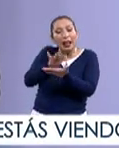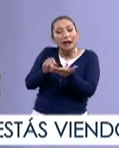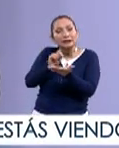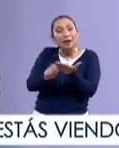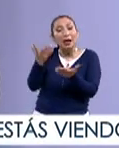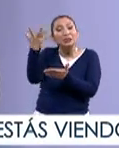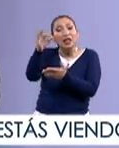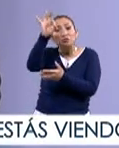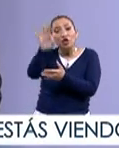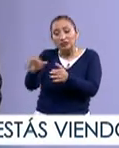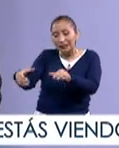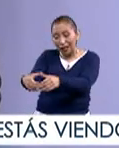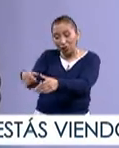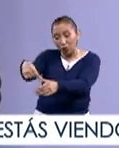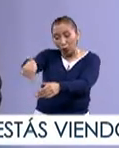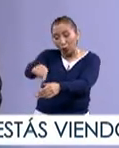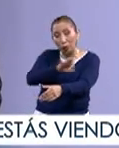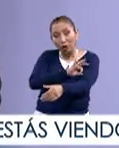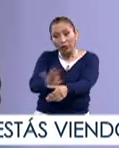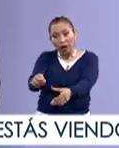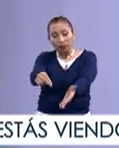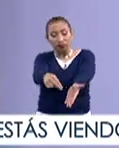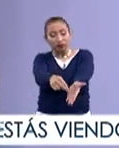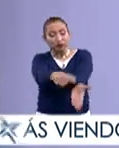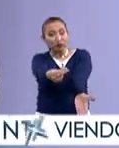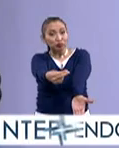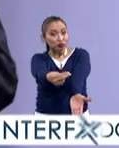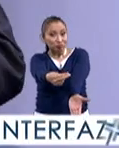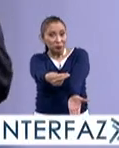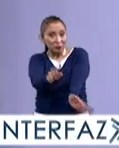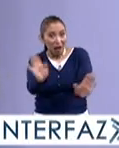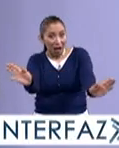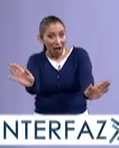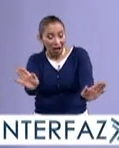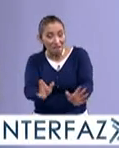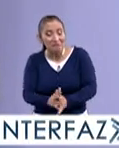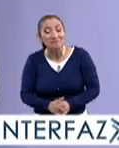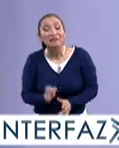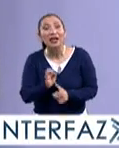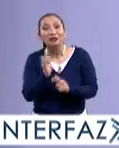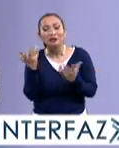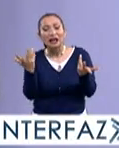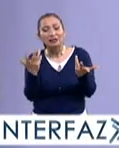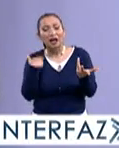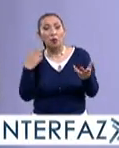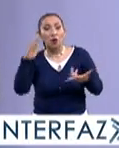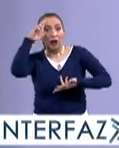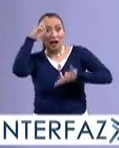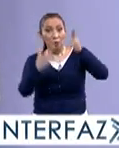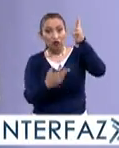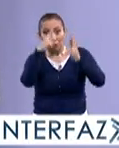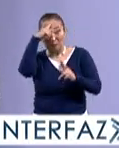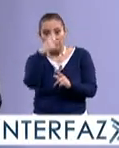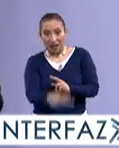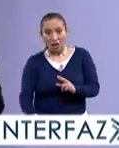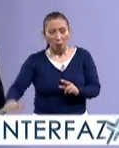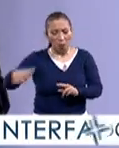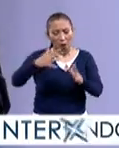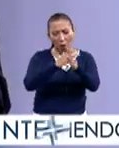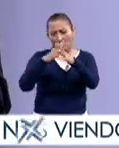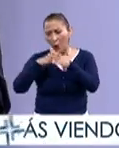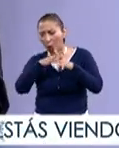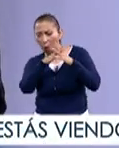el 10% que podía afirmar, ¿ya? Entonces, pues se produce la Revolución Mexicana y